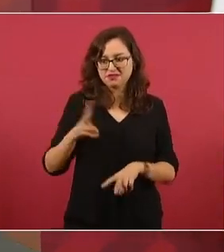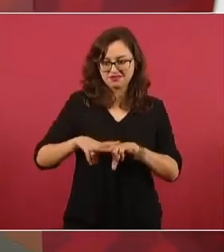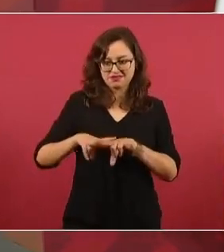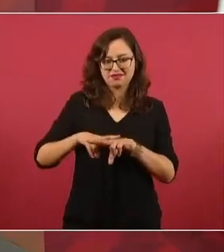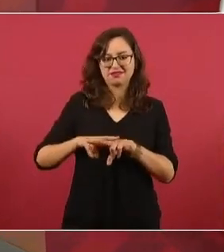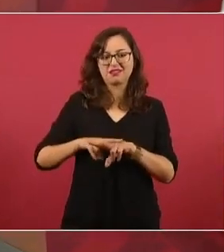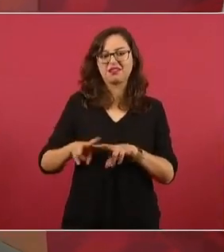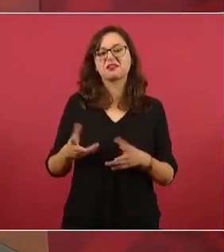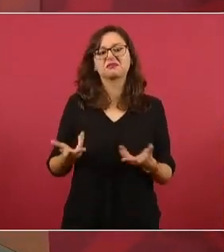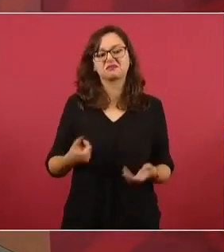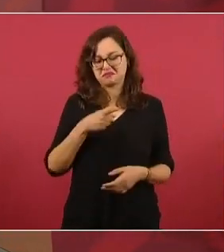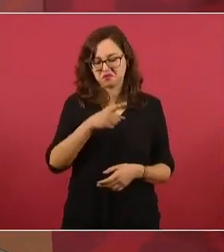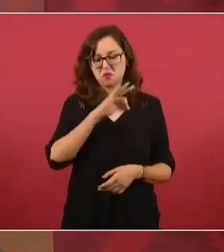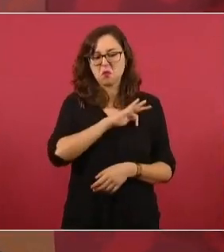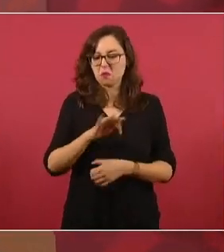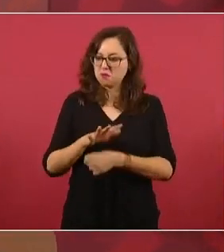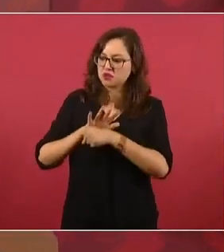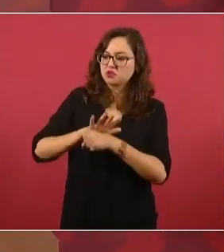agarrados,